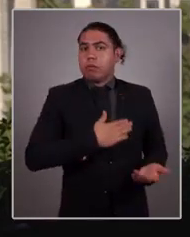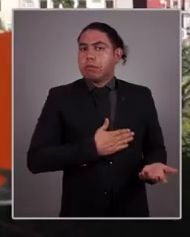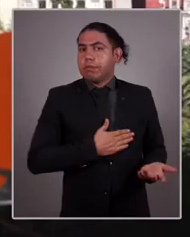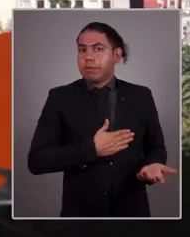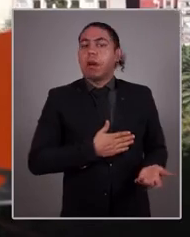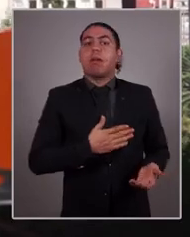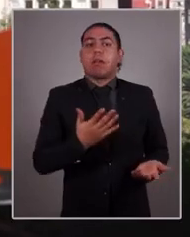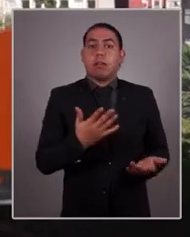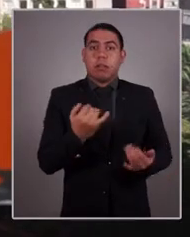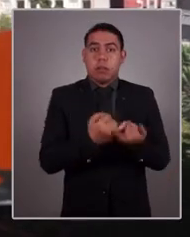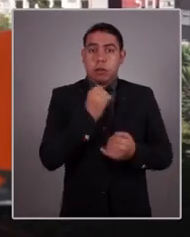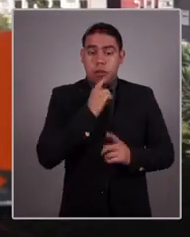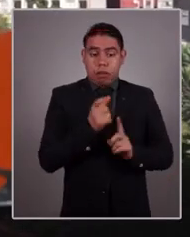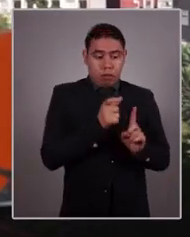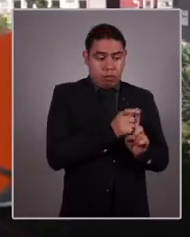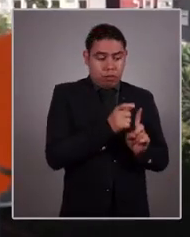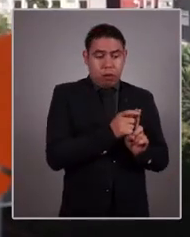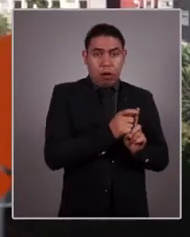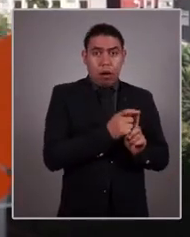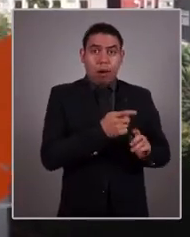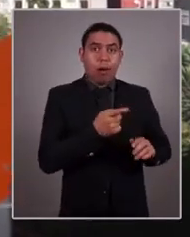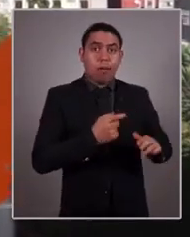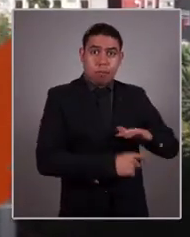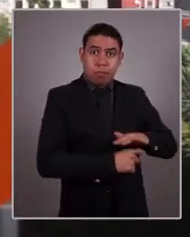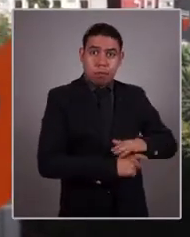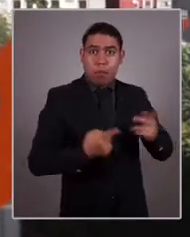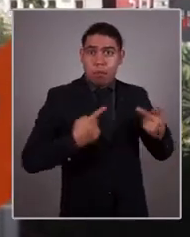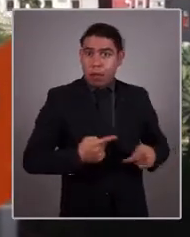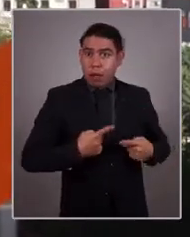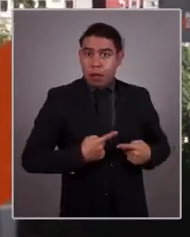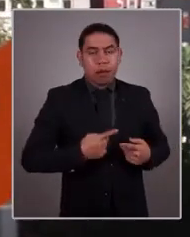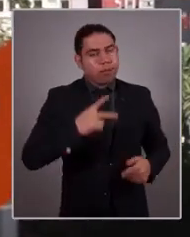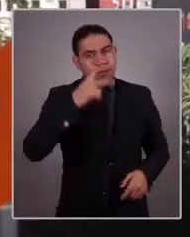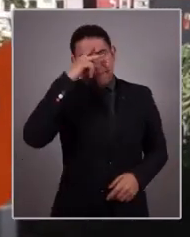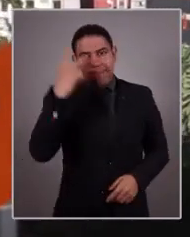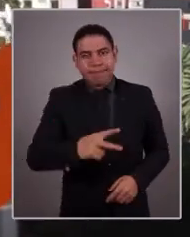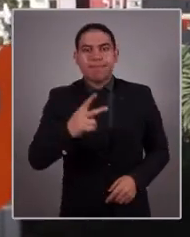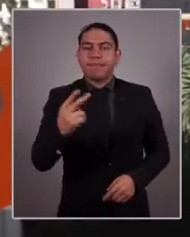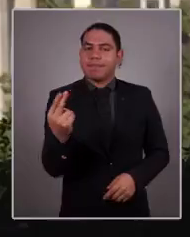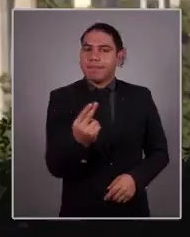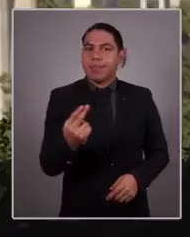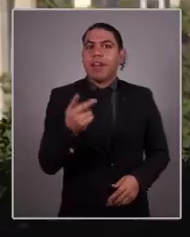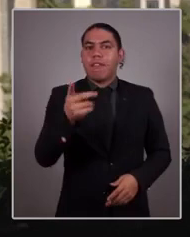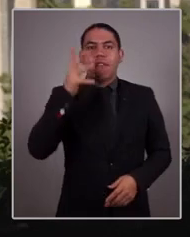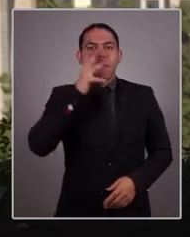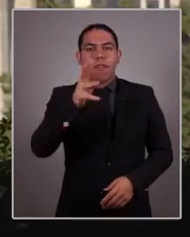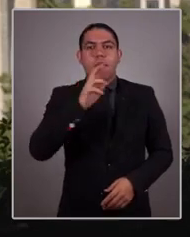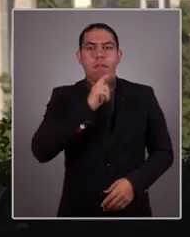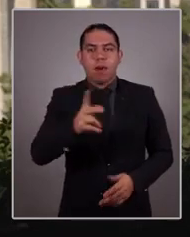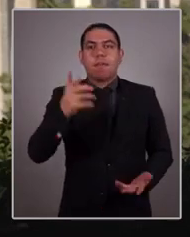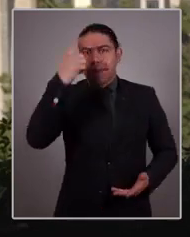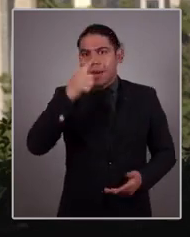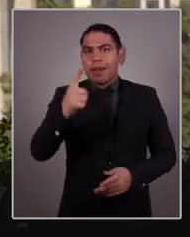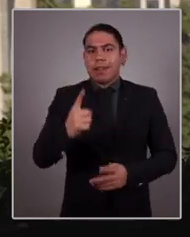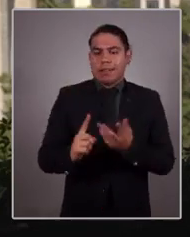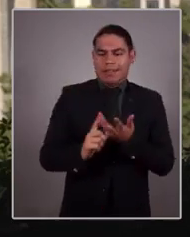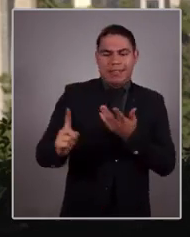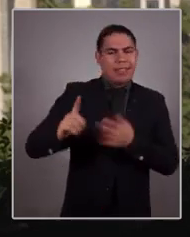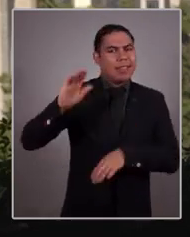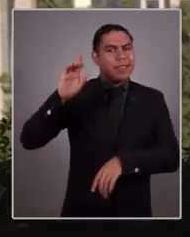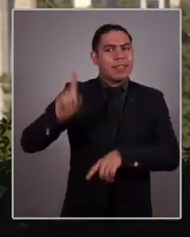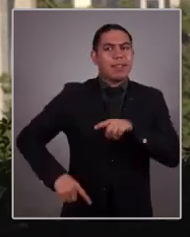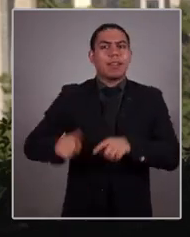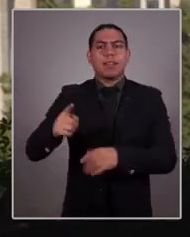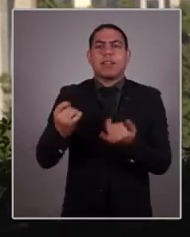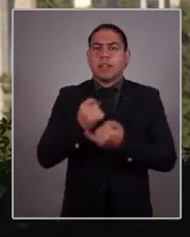justicia. Proteger a corruptos dentro del gobierno es pasado. México merece futuro. Un nuevo trato para desterrar la corrupción,